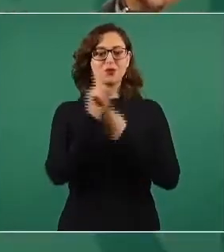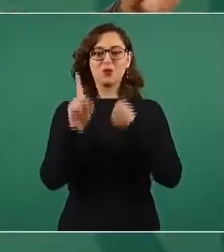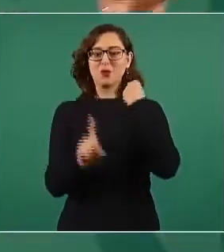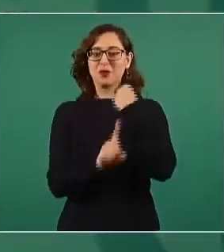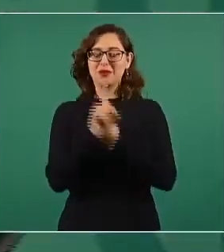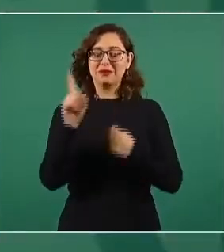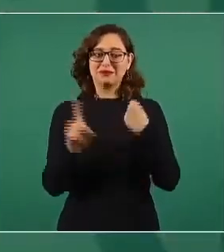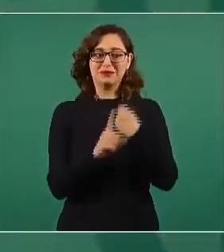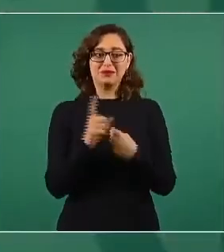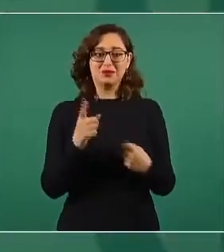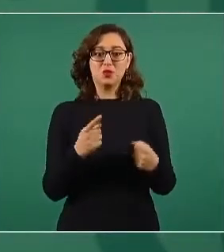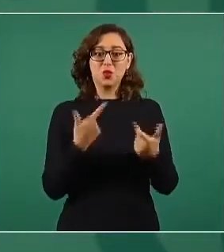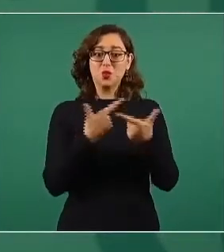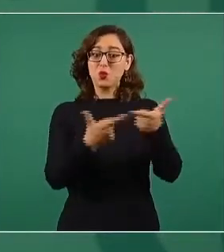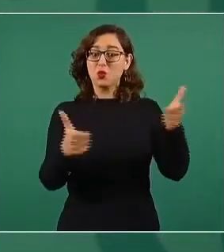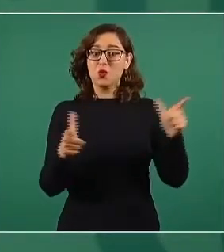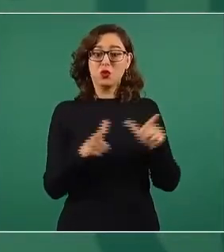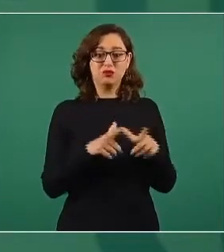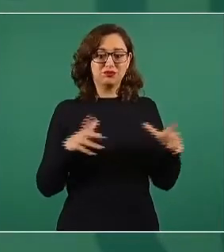Es un sector